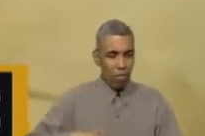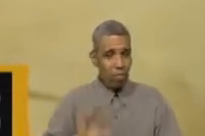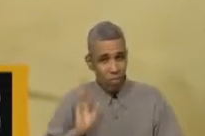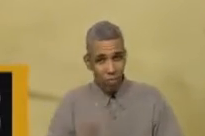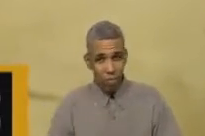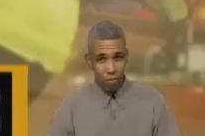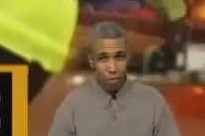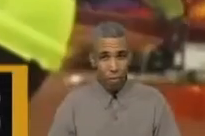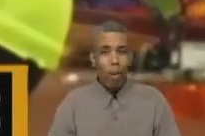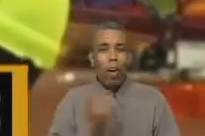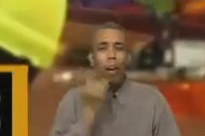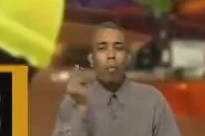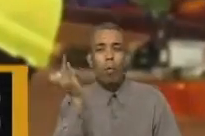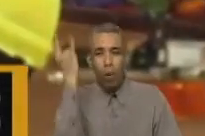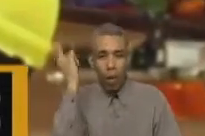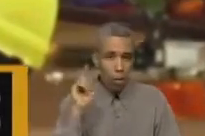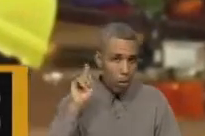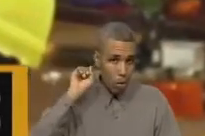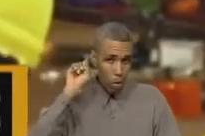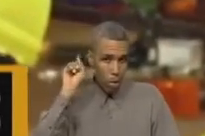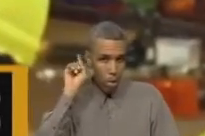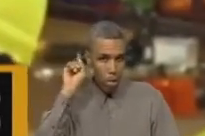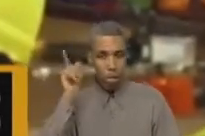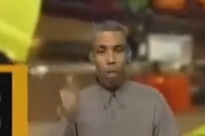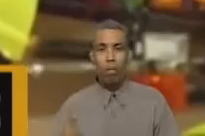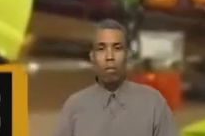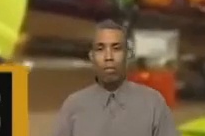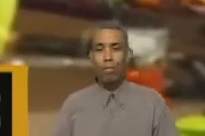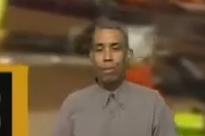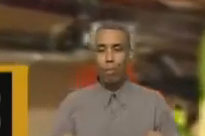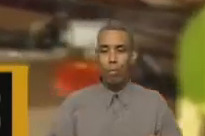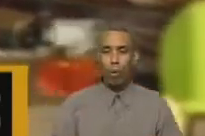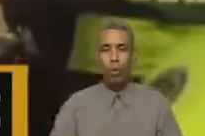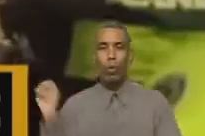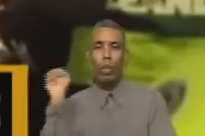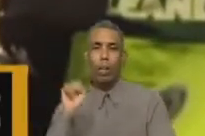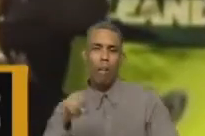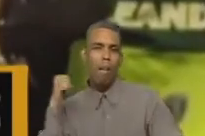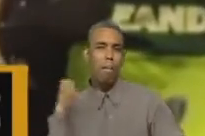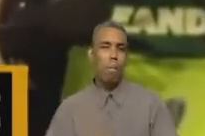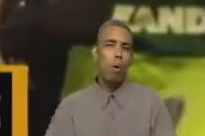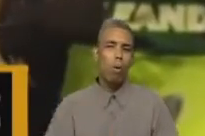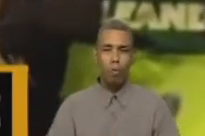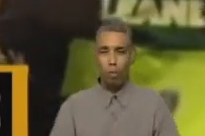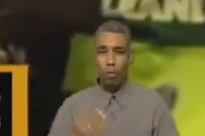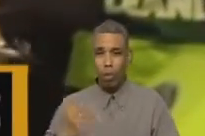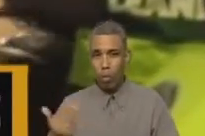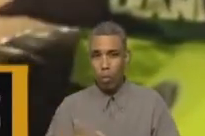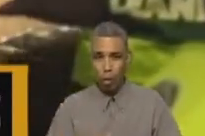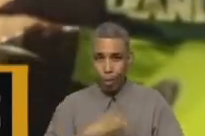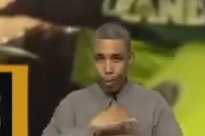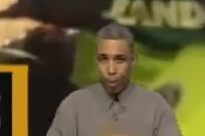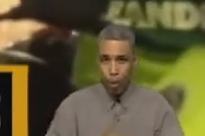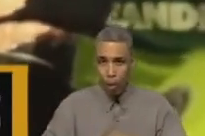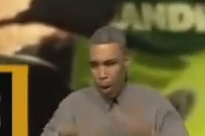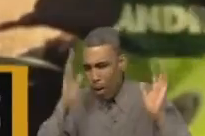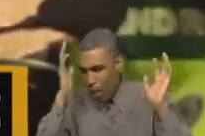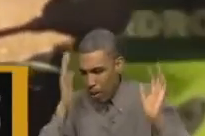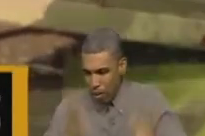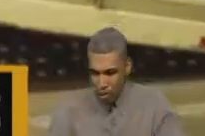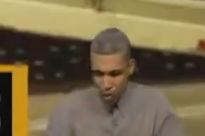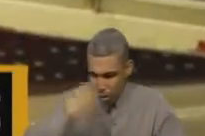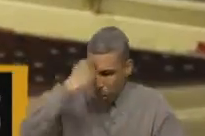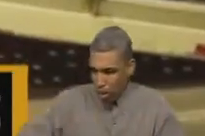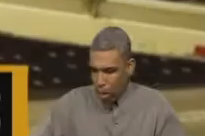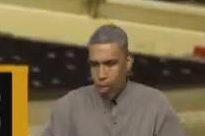evitaremos de pronto situaciones tanto para nosotros como para otras personas. Hagamos este ejercicio, los invito realmente aprovechando este